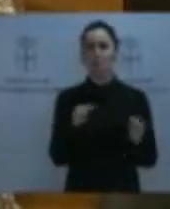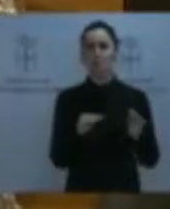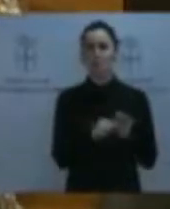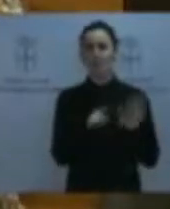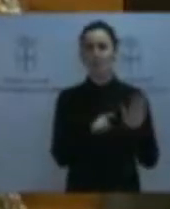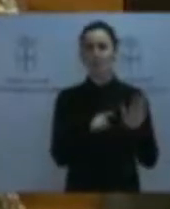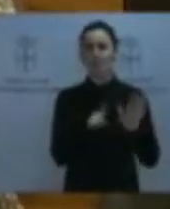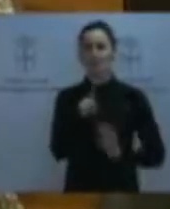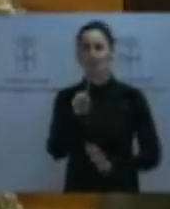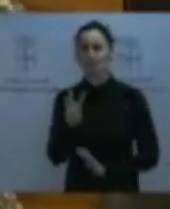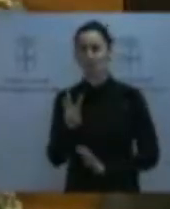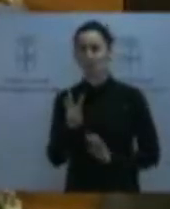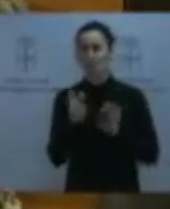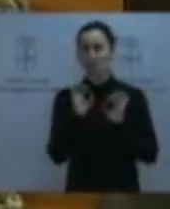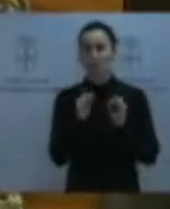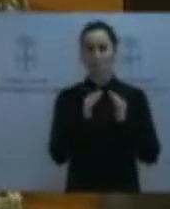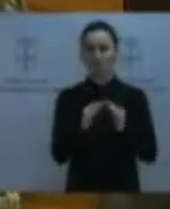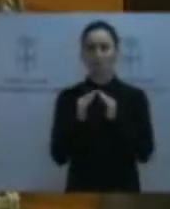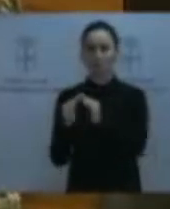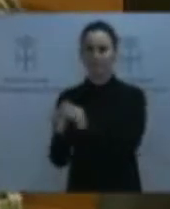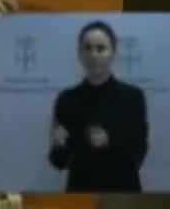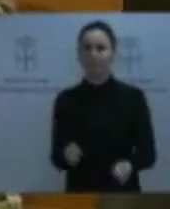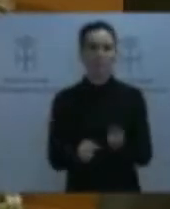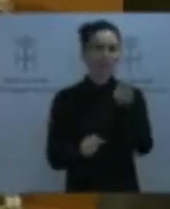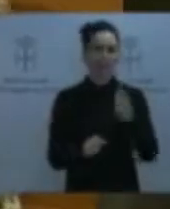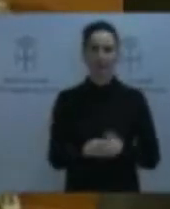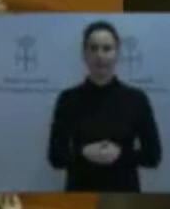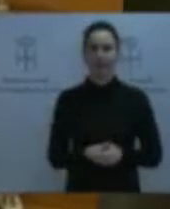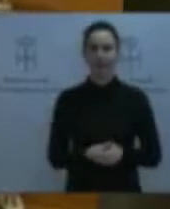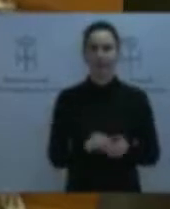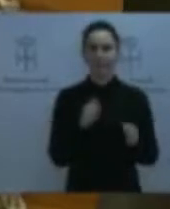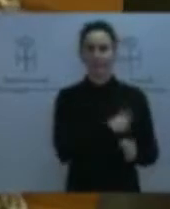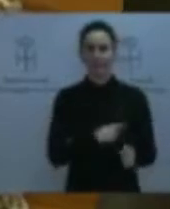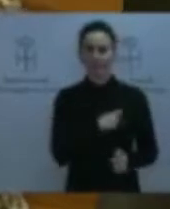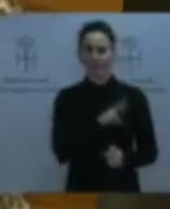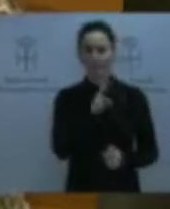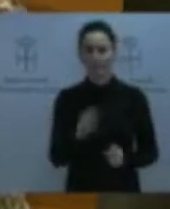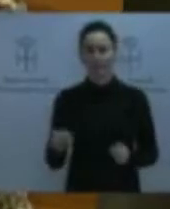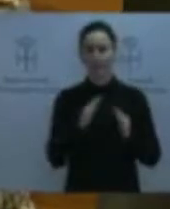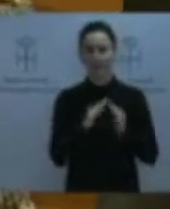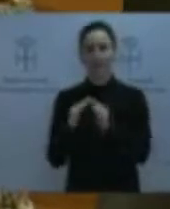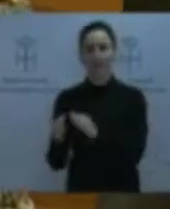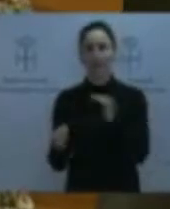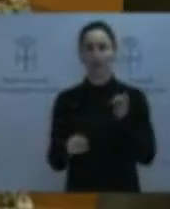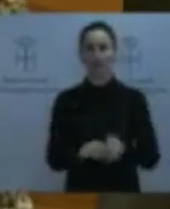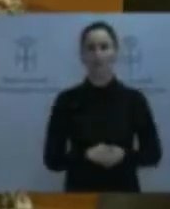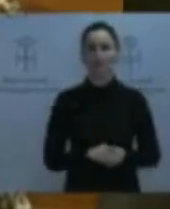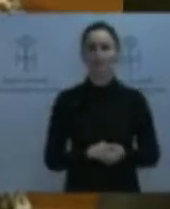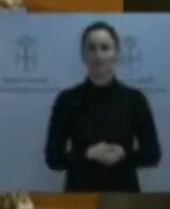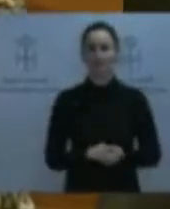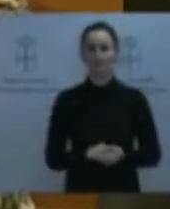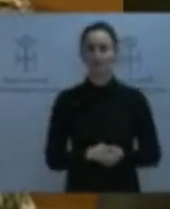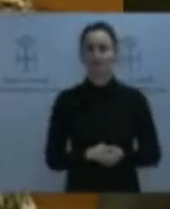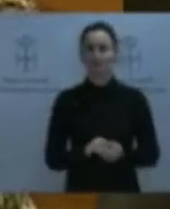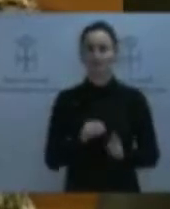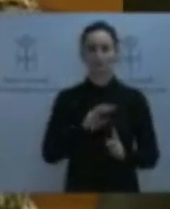en Asturias. En caprino hay 20 explotaciones. En ecológico, de las